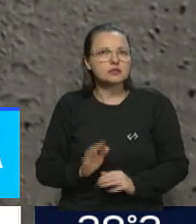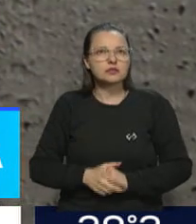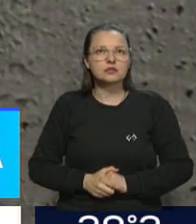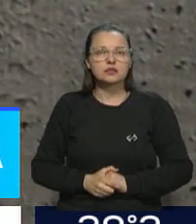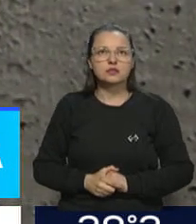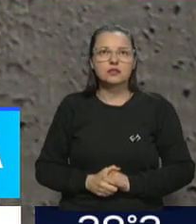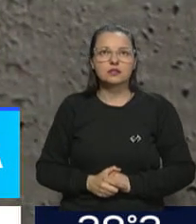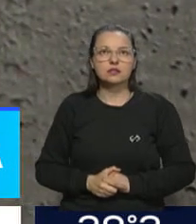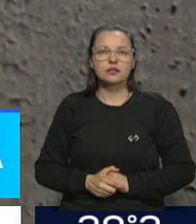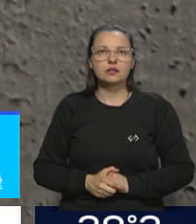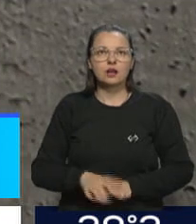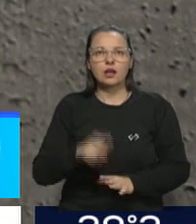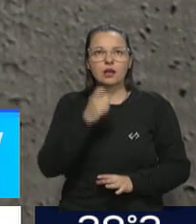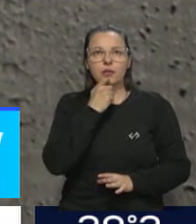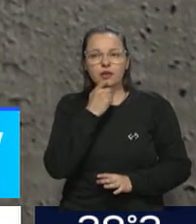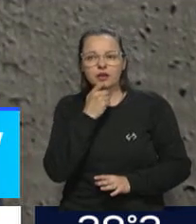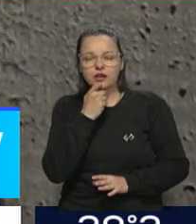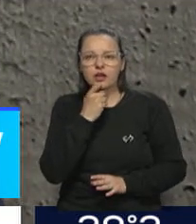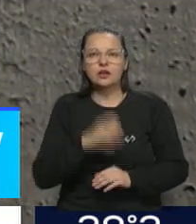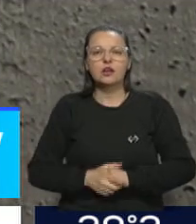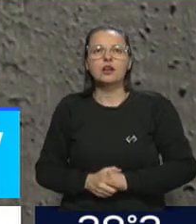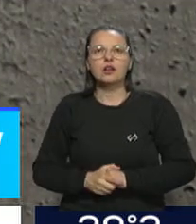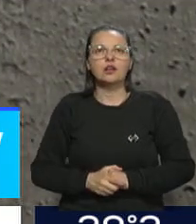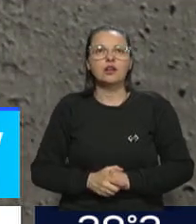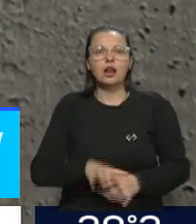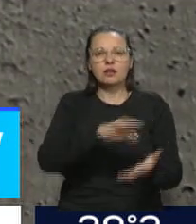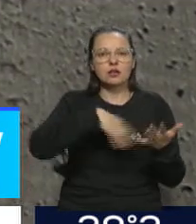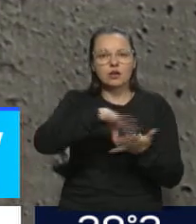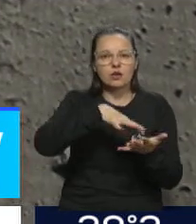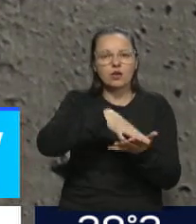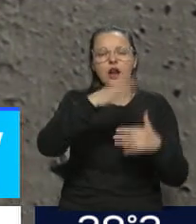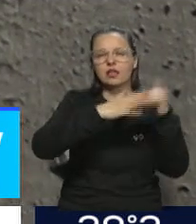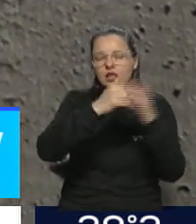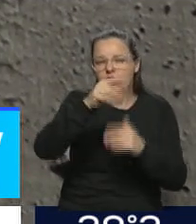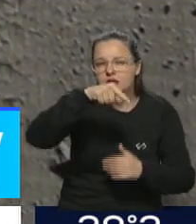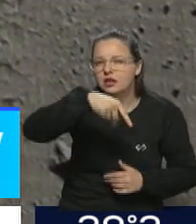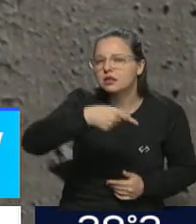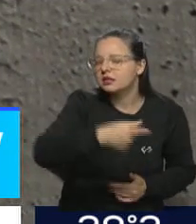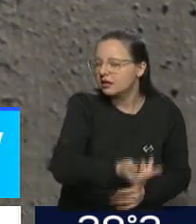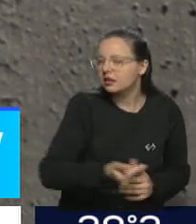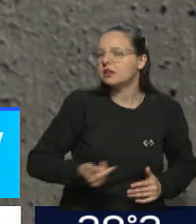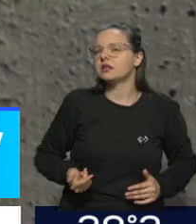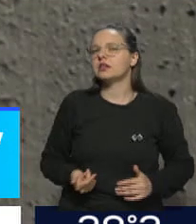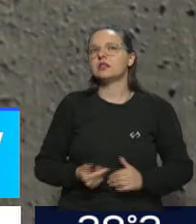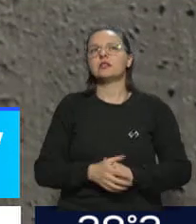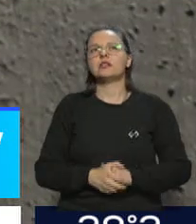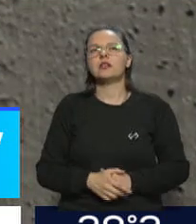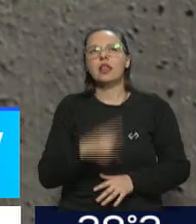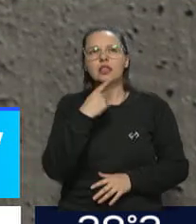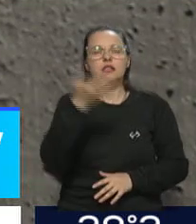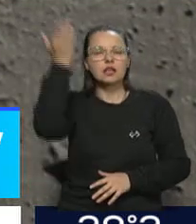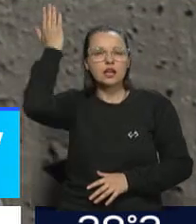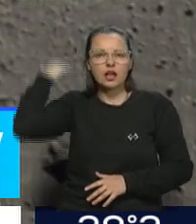y las ferreterías, porque principalmente cuando hablamos del número de una inversión mensual en el último mes en crédito de